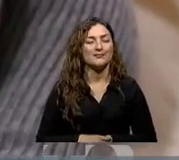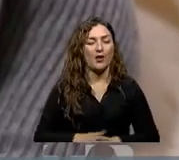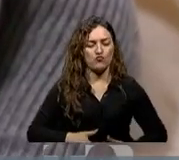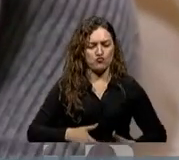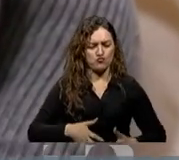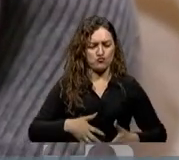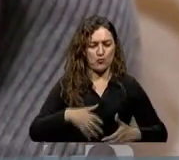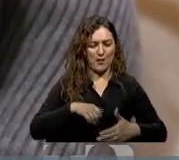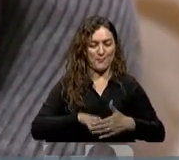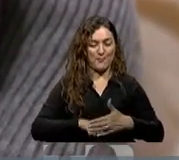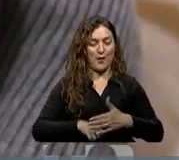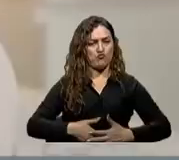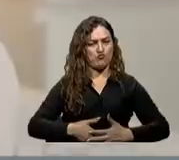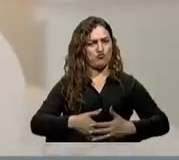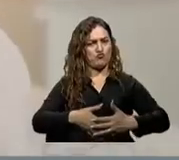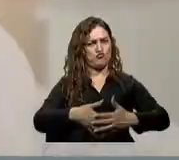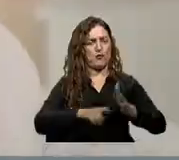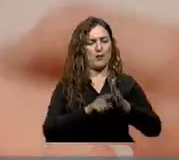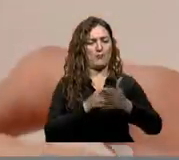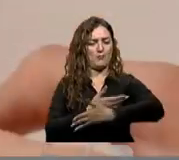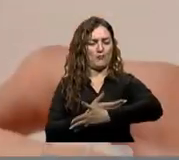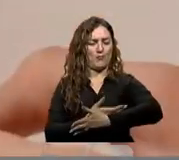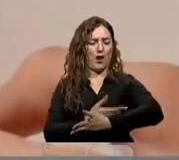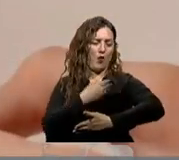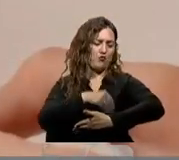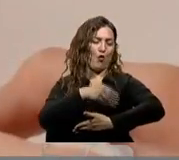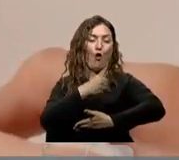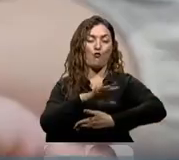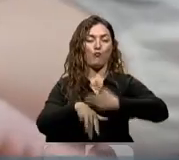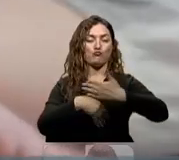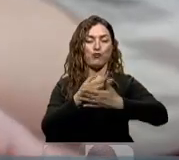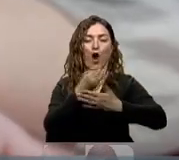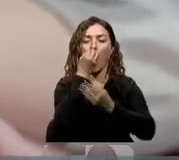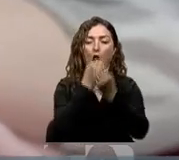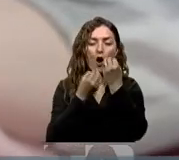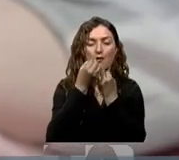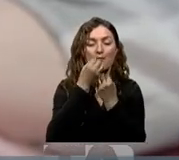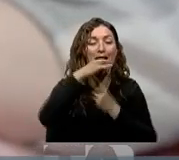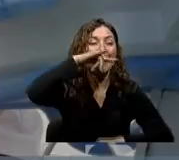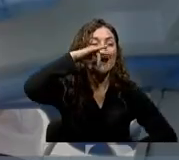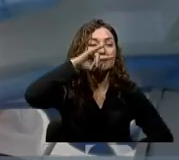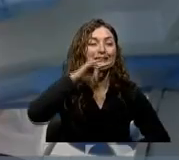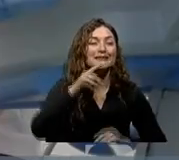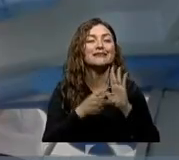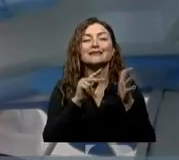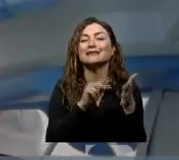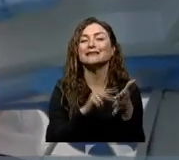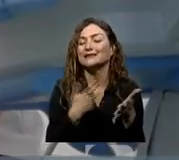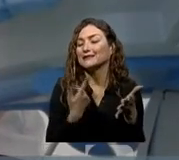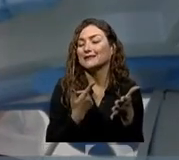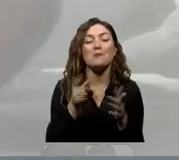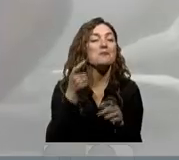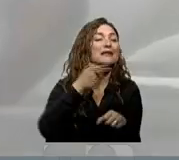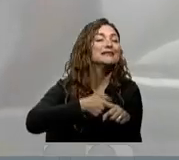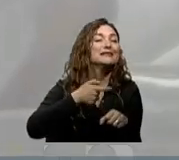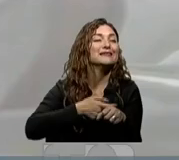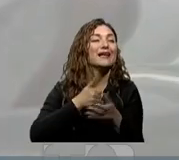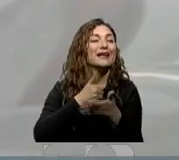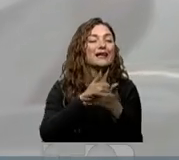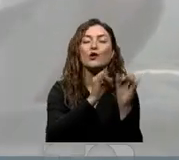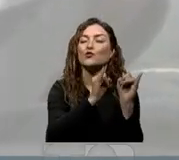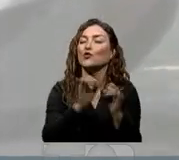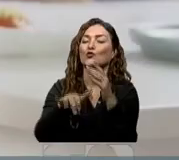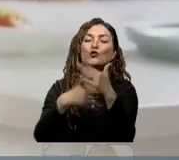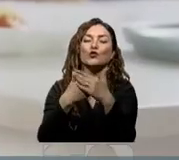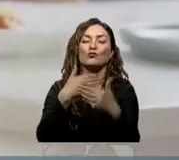y desarrollo durante el embarazo, la lactancia, la alimentación complementaria y la niñez implican requerimientos específicos para cada una